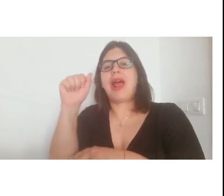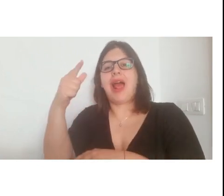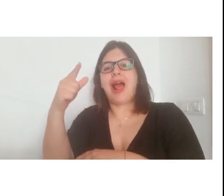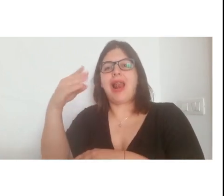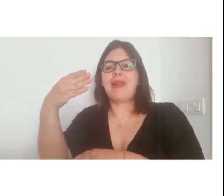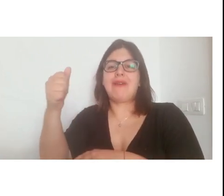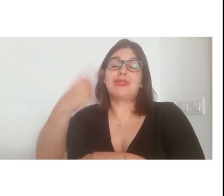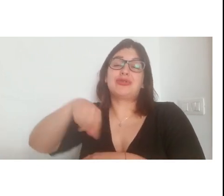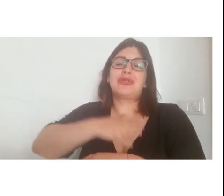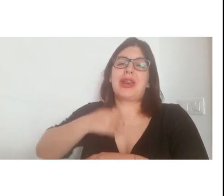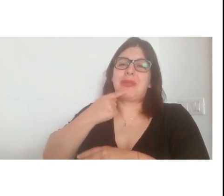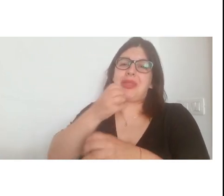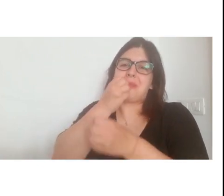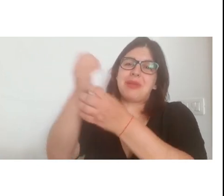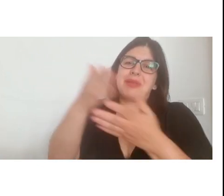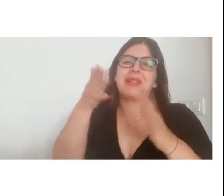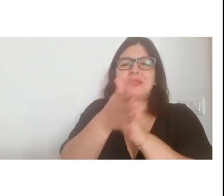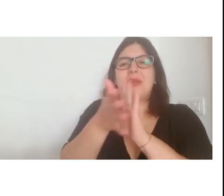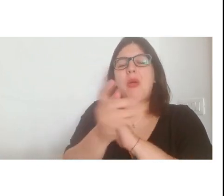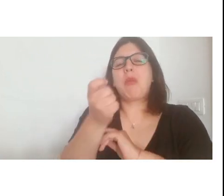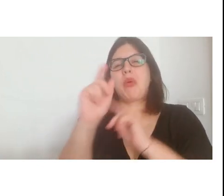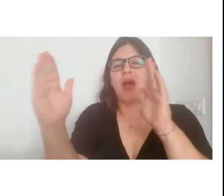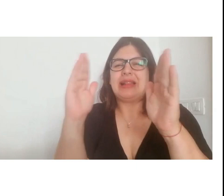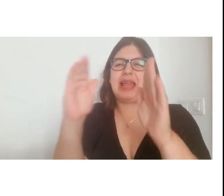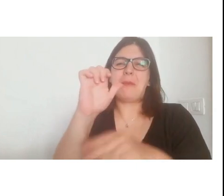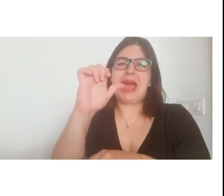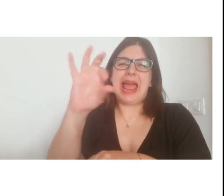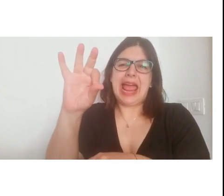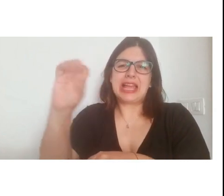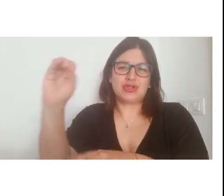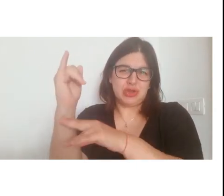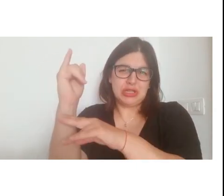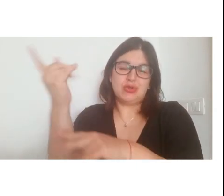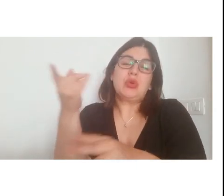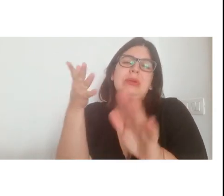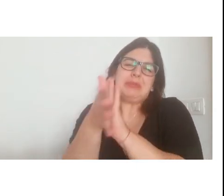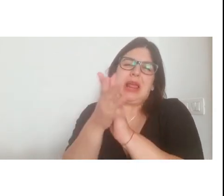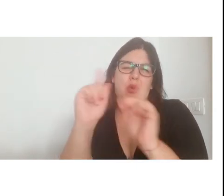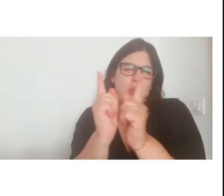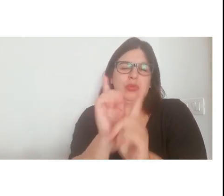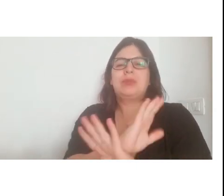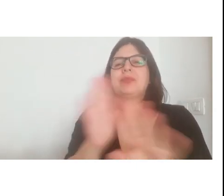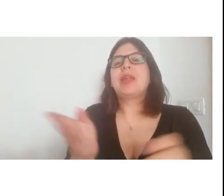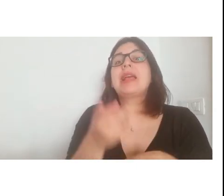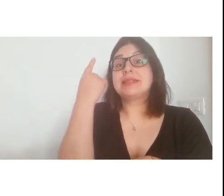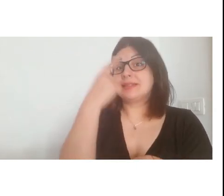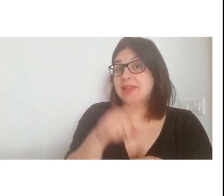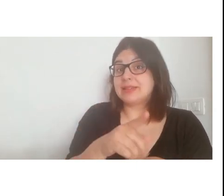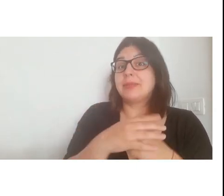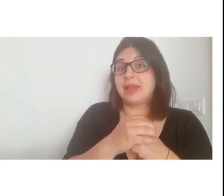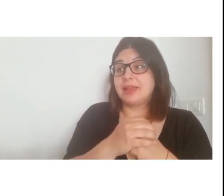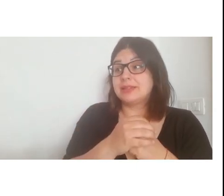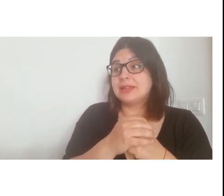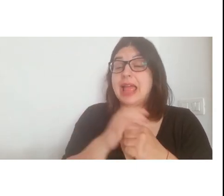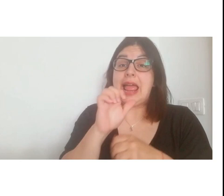benvida e explicarvos un pouco como comprende a vosa etapa na ESO. Como seguramente xa sabedes,